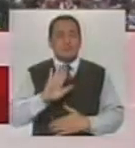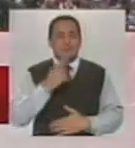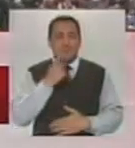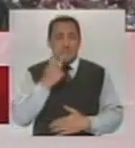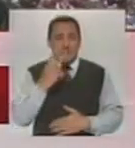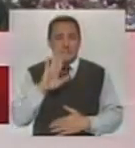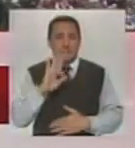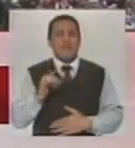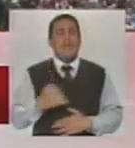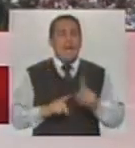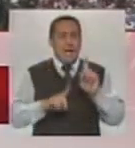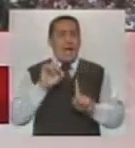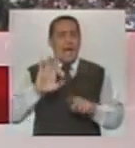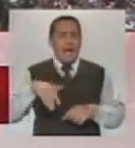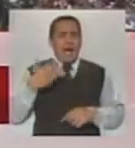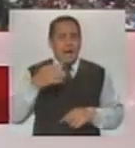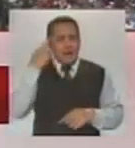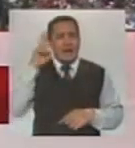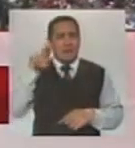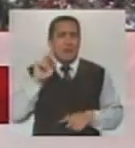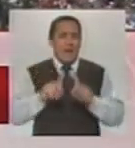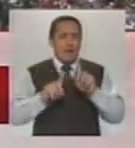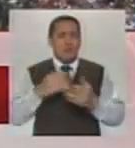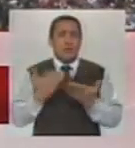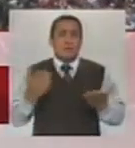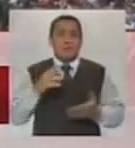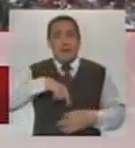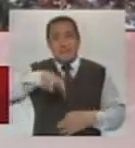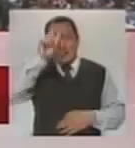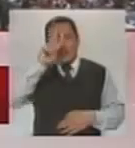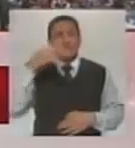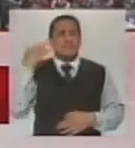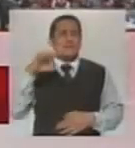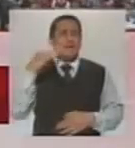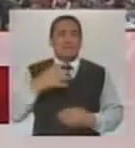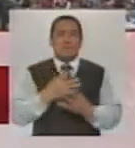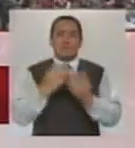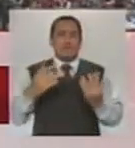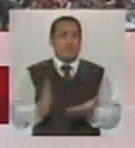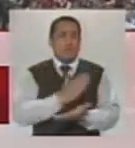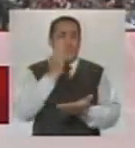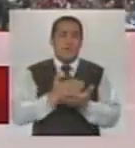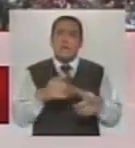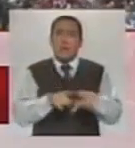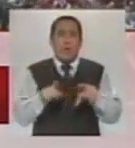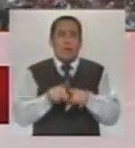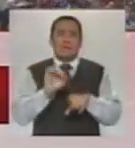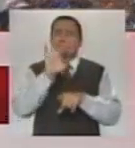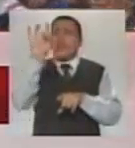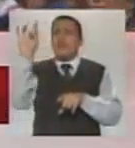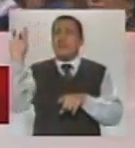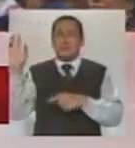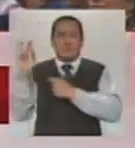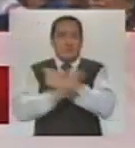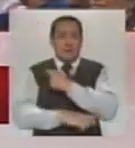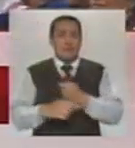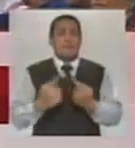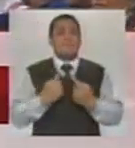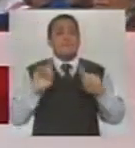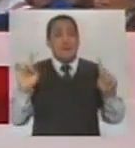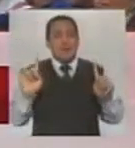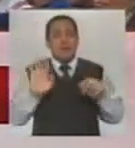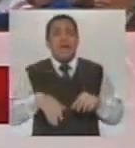Efectivamente hay algunos conflictos. Bueno, en el Perú siempre ha habido conflictos, como en todo sitio. Y hay conflictos que